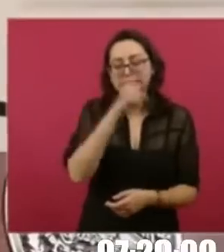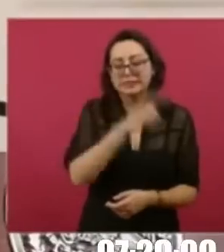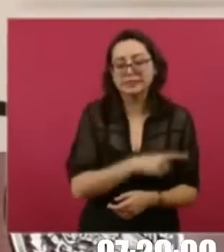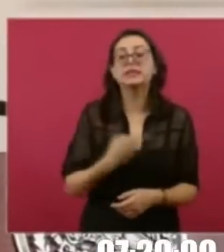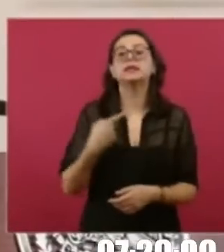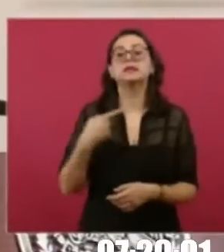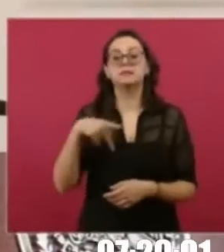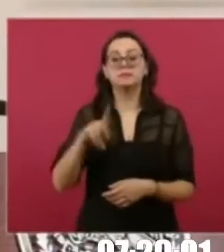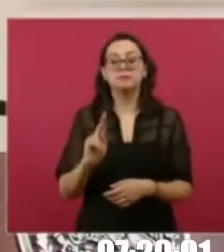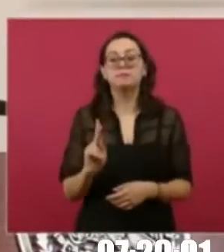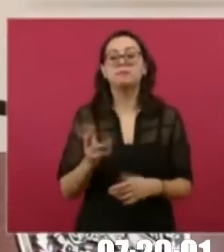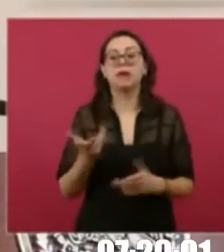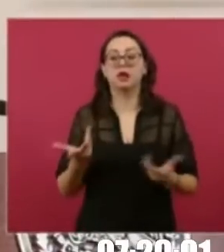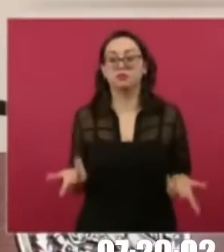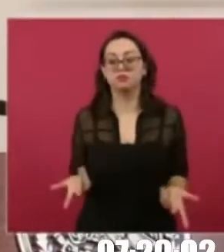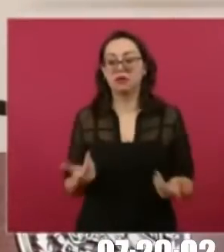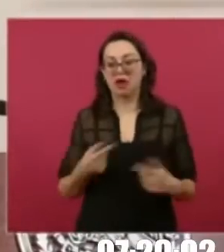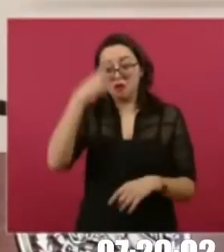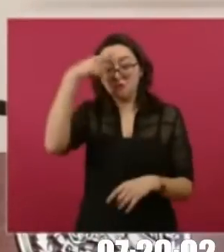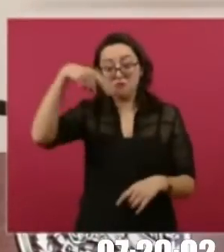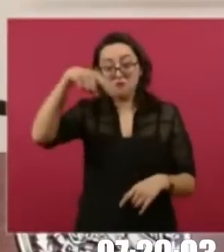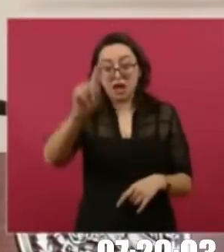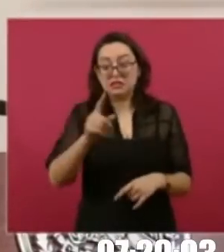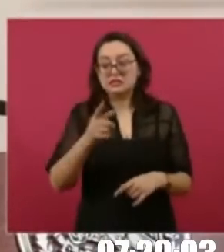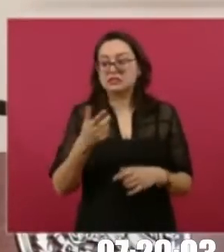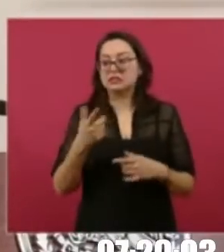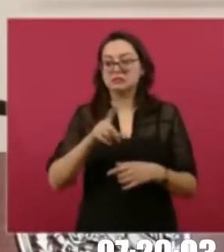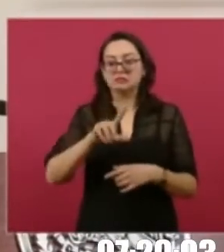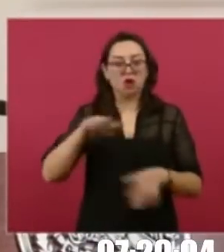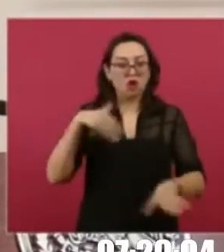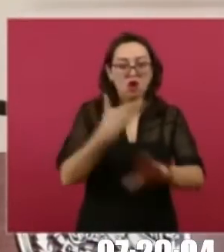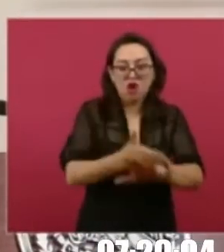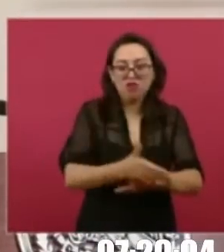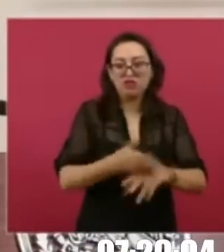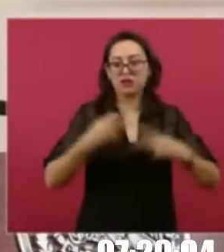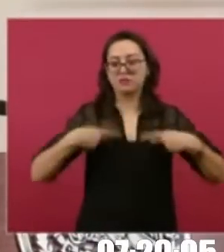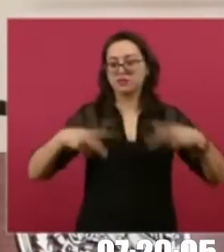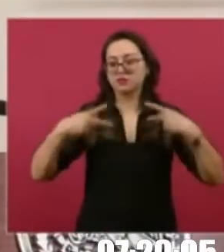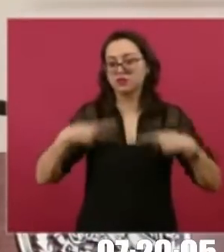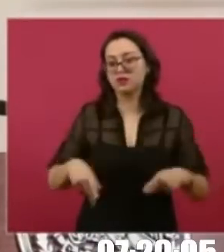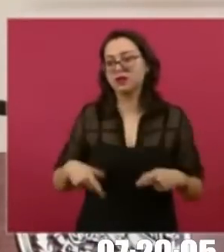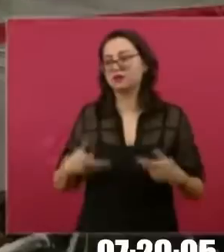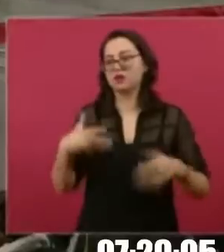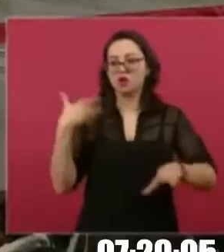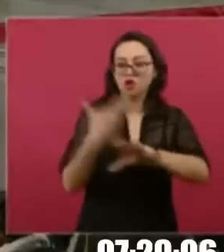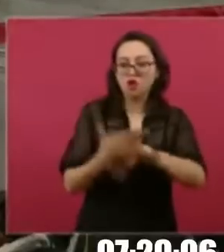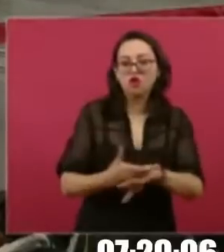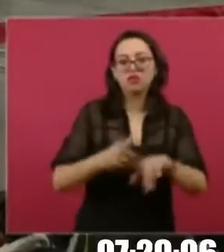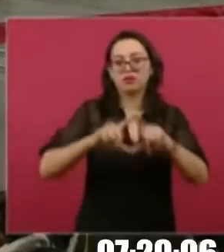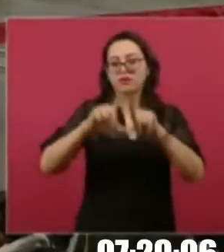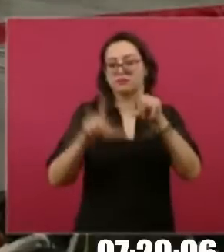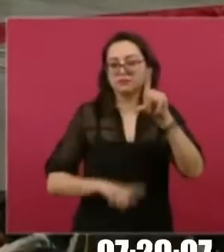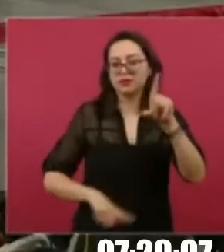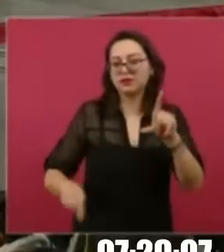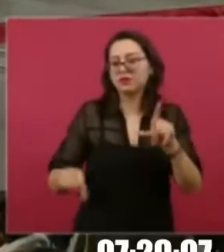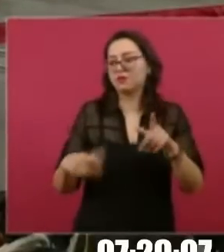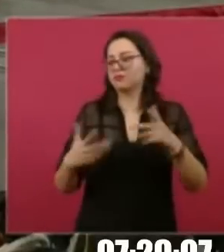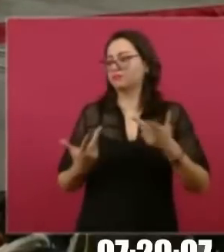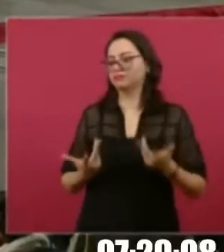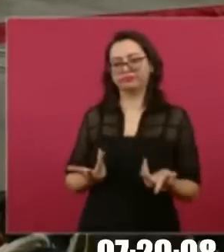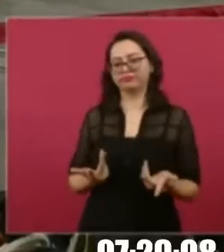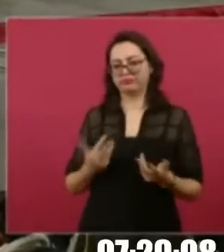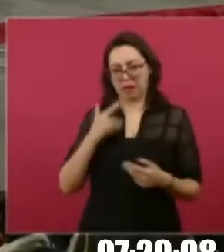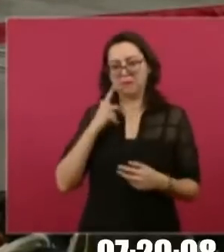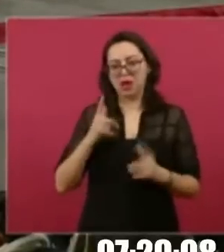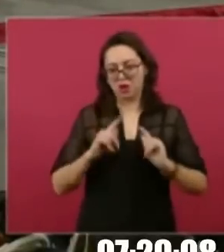a lo a lo histórico de un proceso como este por eso es que les queremos agradecer la confianza y seguir dando estos pasos